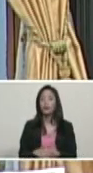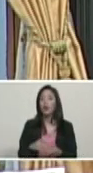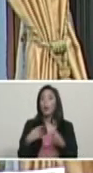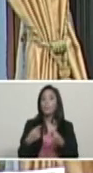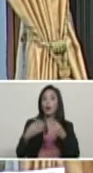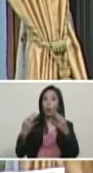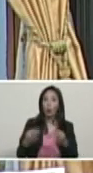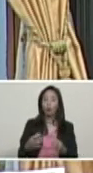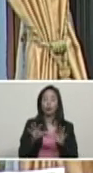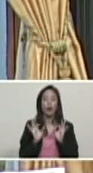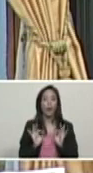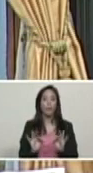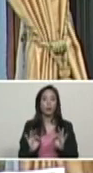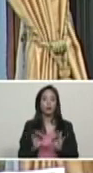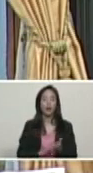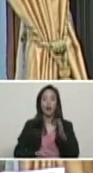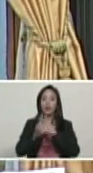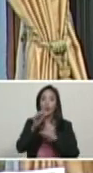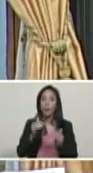y especiales más de